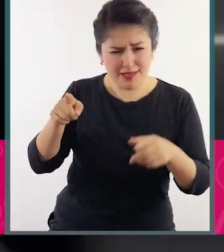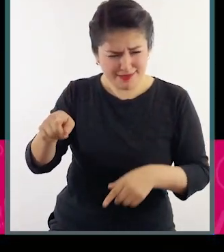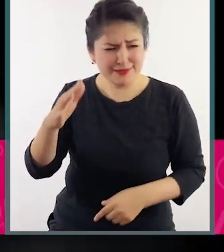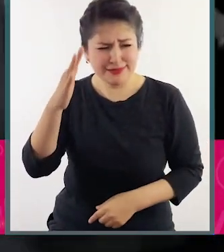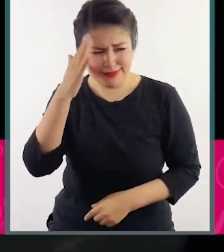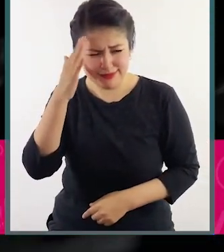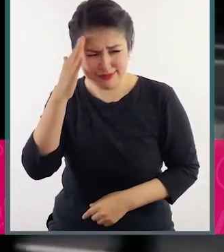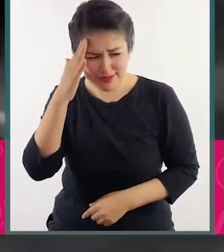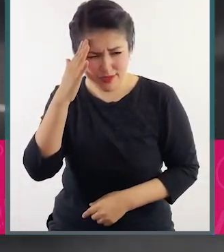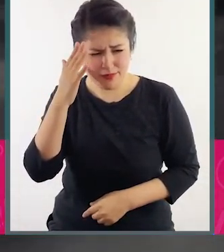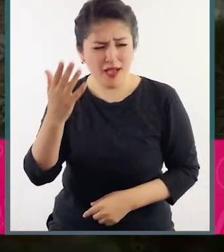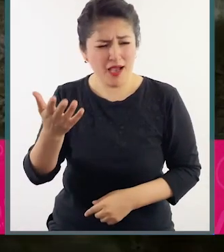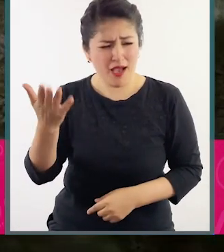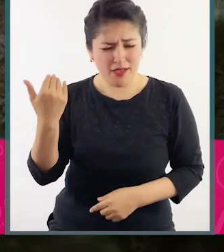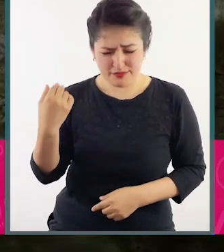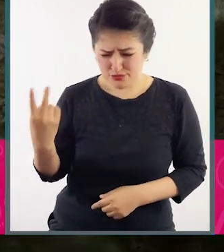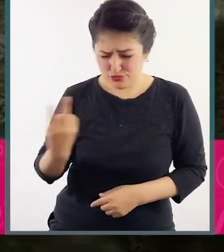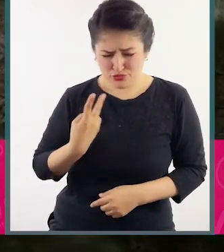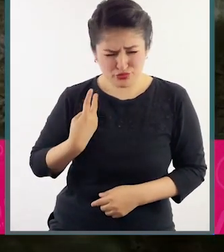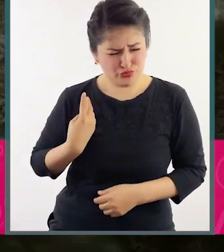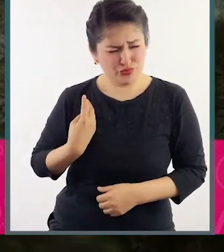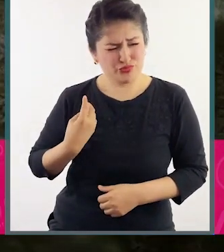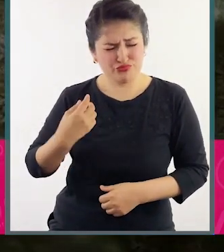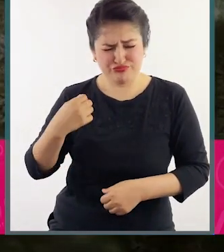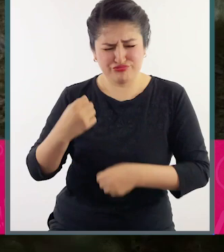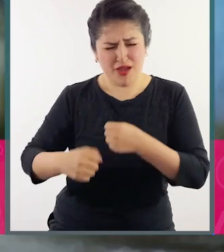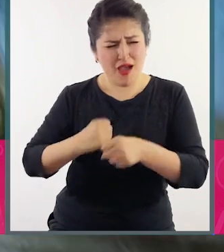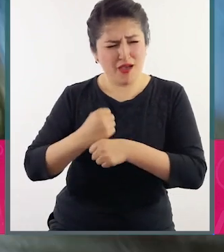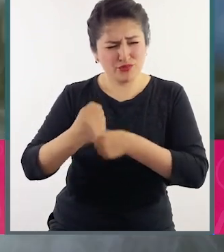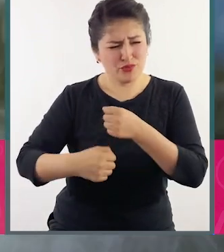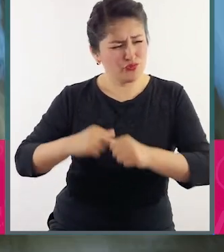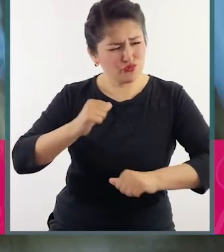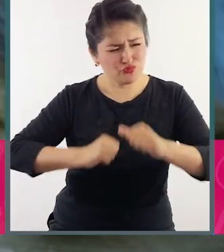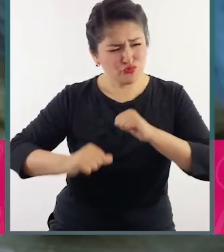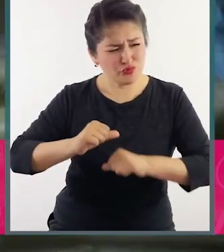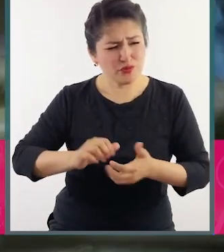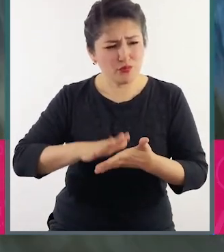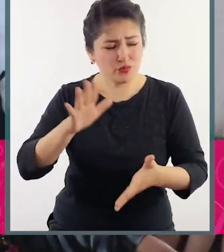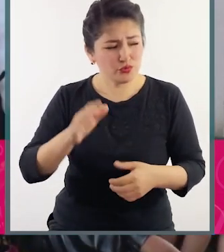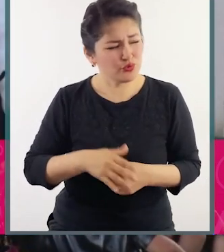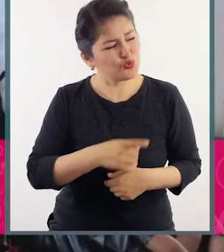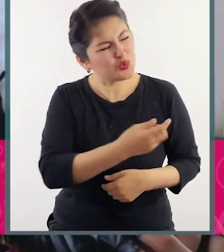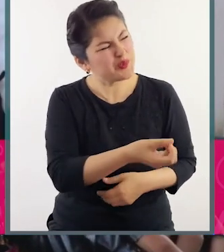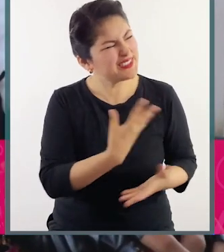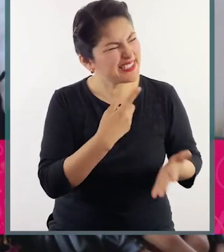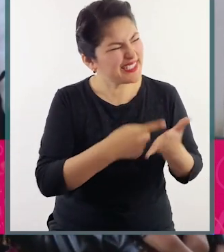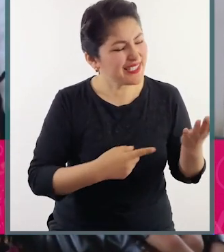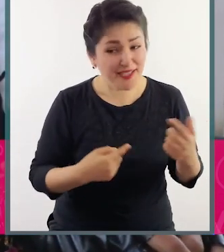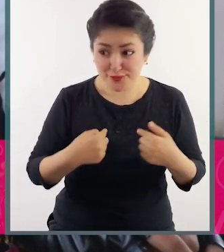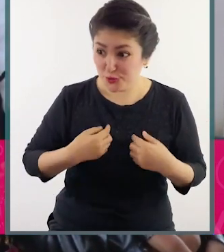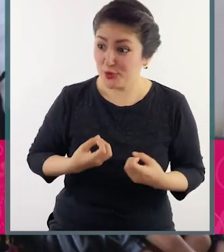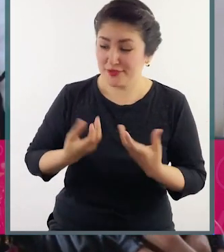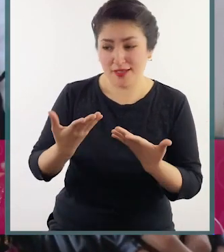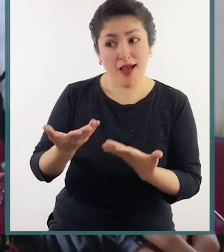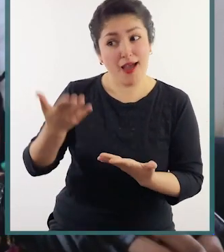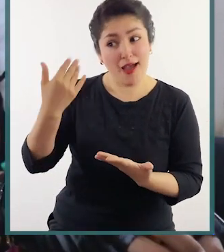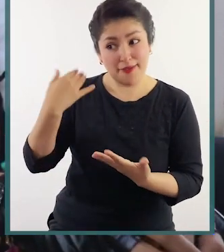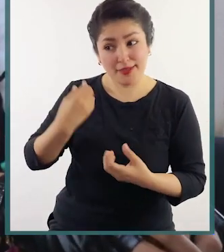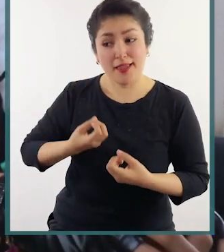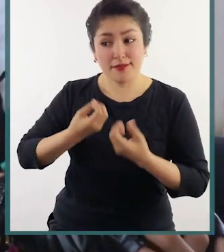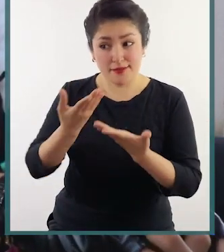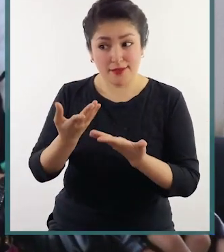que Lenin sabe. Y Lenin ha sufrido conmigo todas esas vivencias. ¿Qué me diría? Yo te diría, como